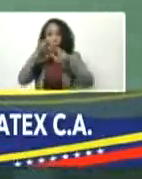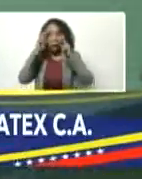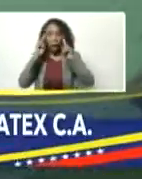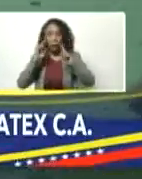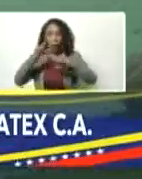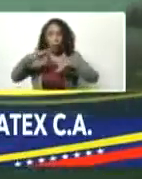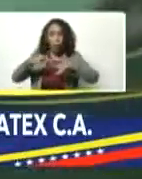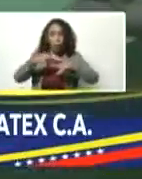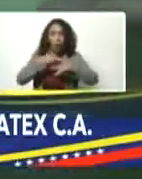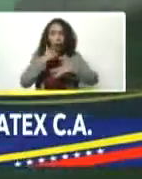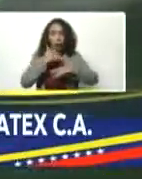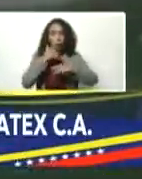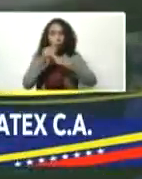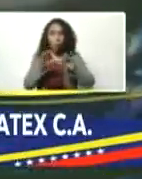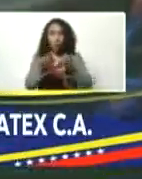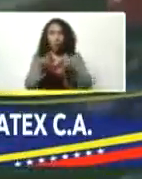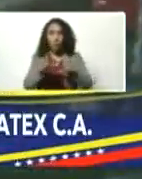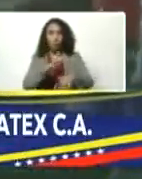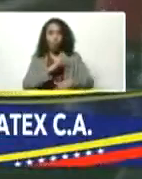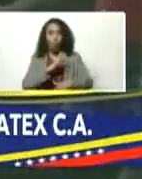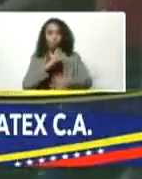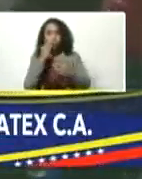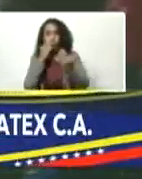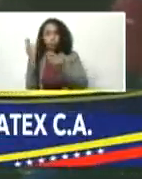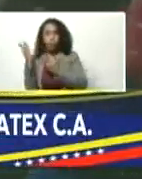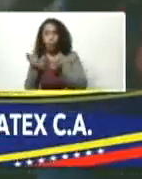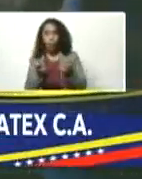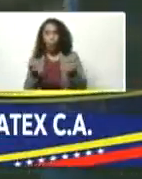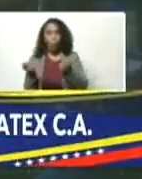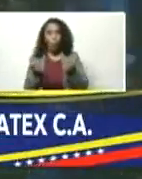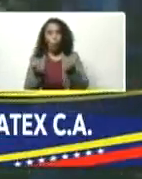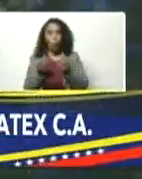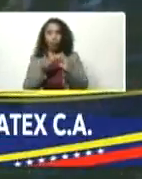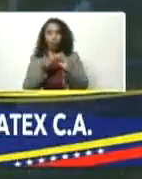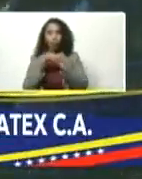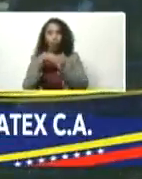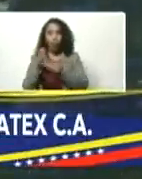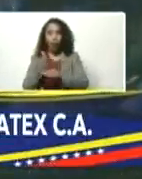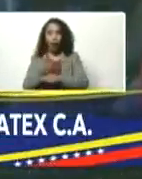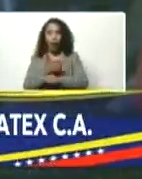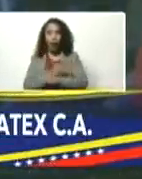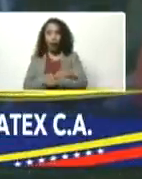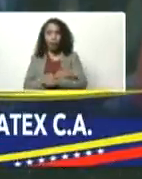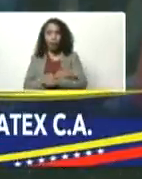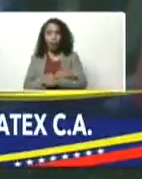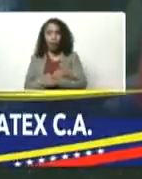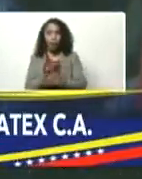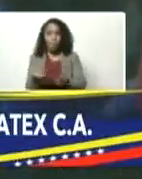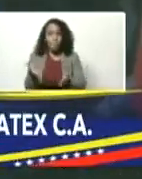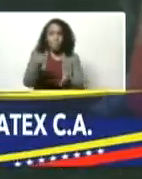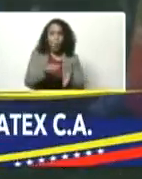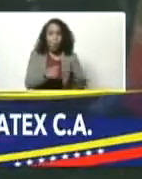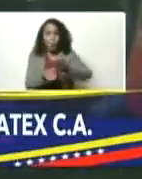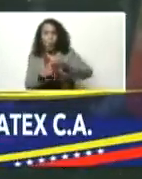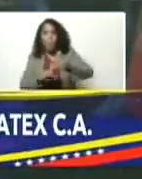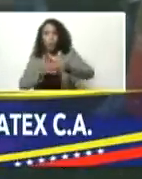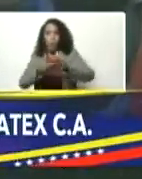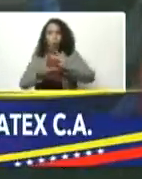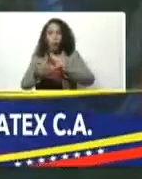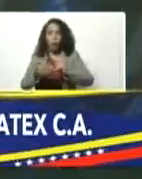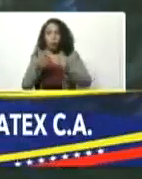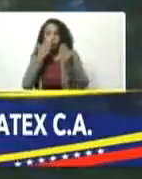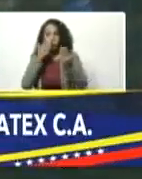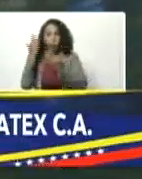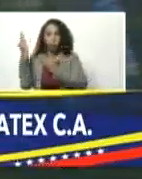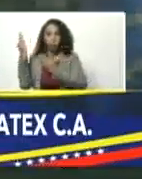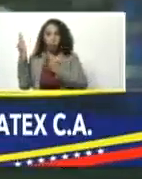proceso, aquí donde se hace realmente el control de calidad antes de empacar las hamacas, pueden observar que